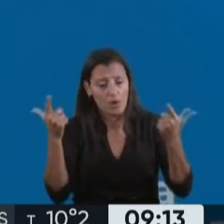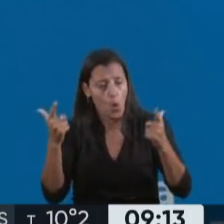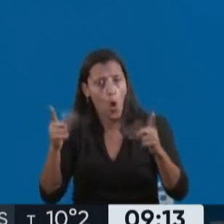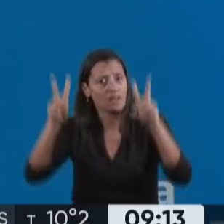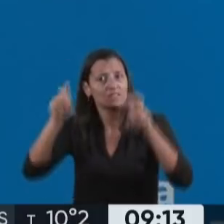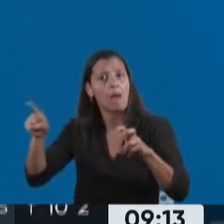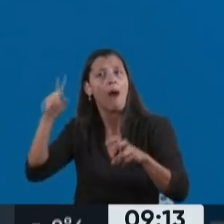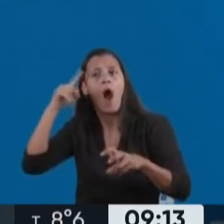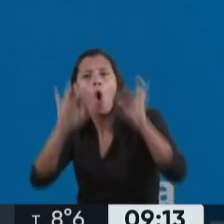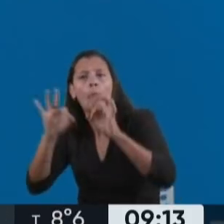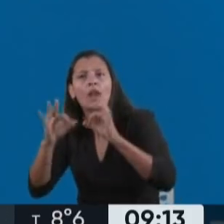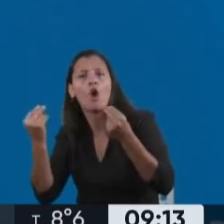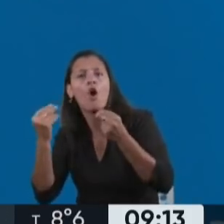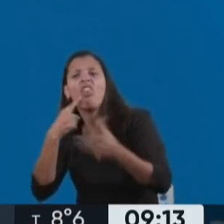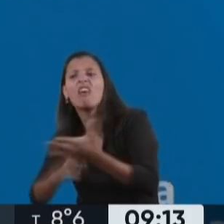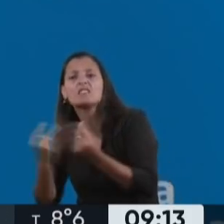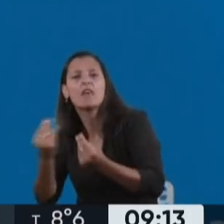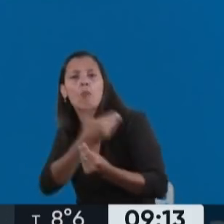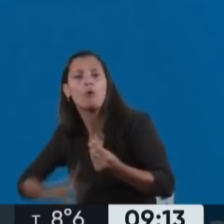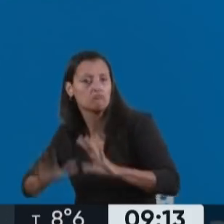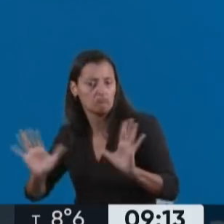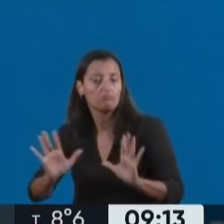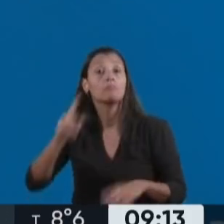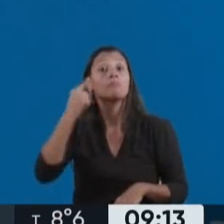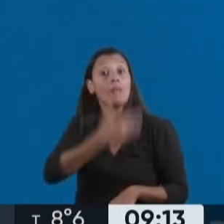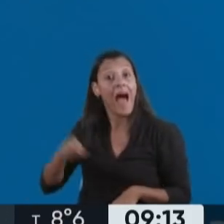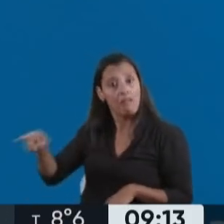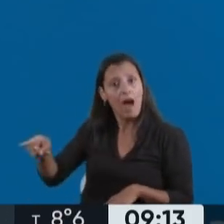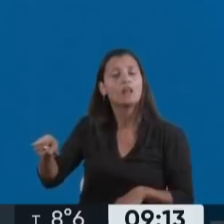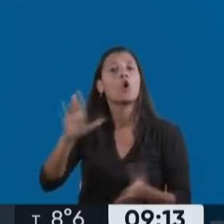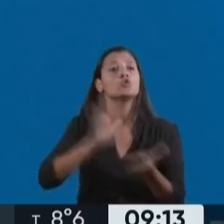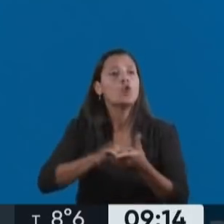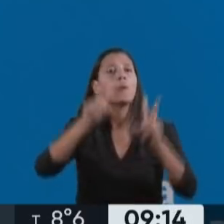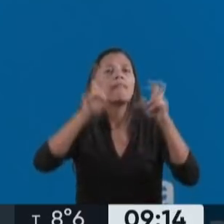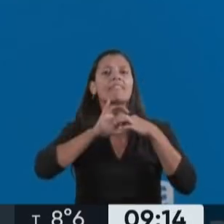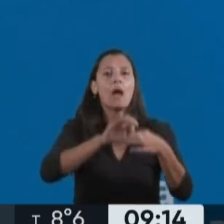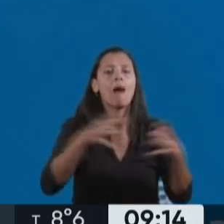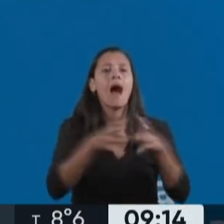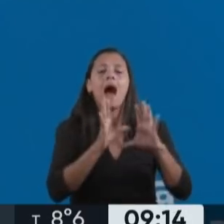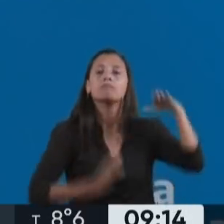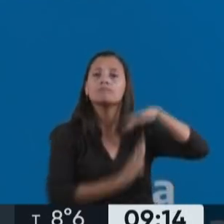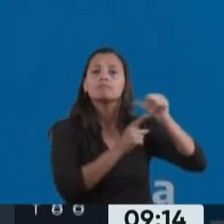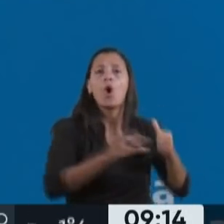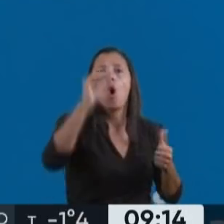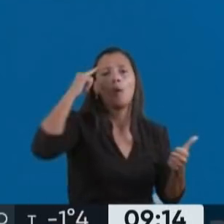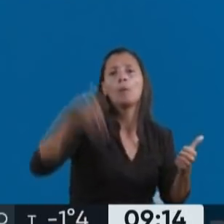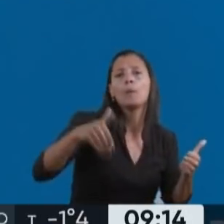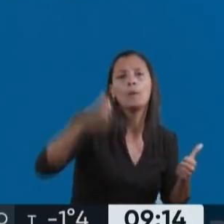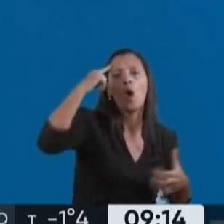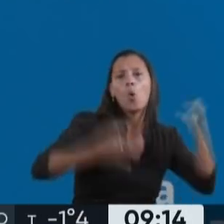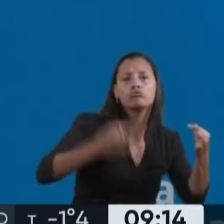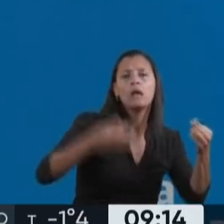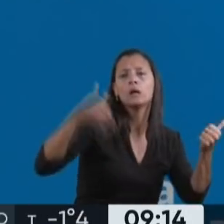tenga que opinar el gobierno. La postura del gobierno y del presidente Alberto Fernández con respecto a la Corte Suprema, a la tardanza de justicia en muchos casos,